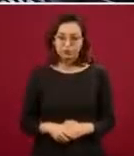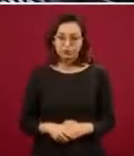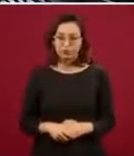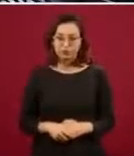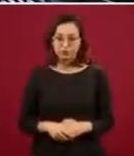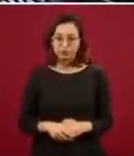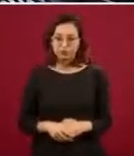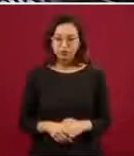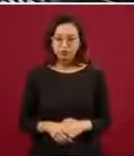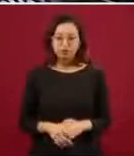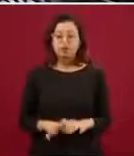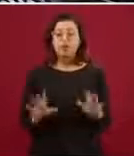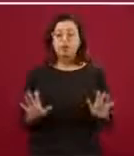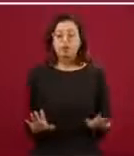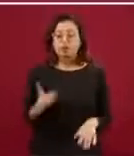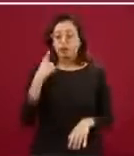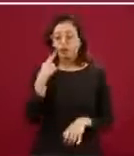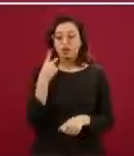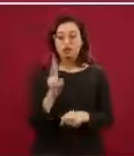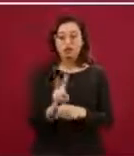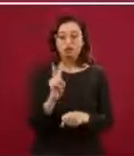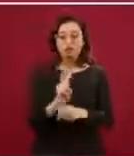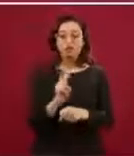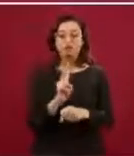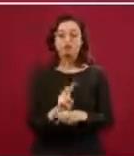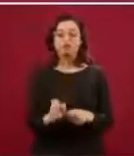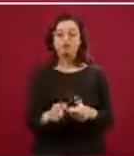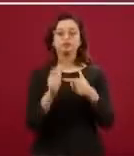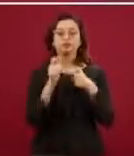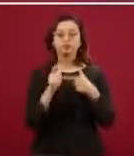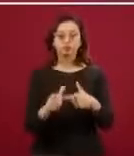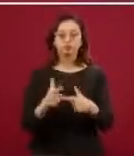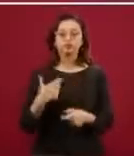evaluando el comportamiento de